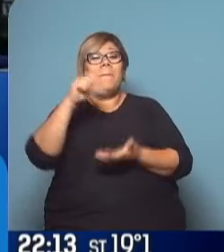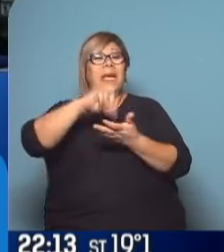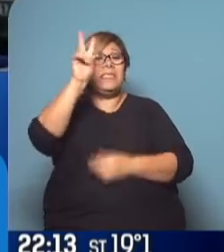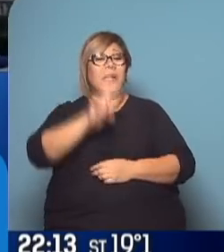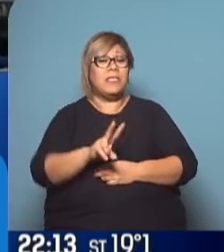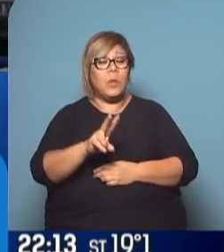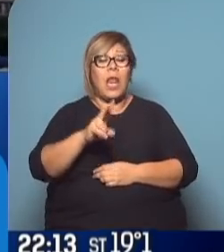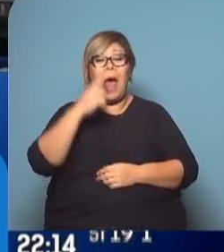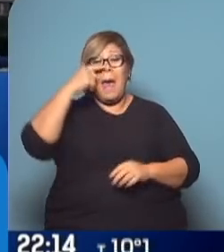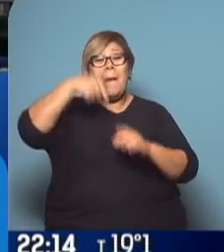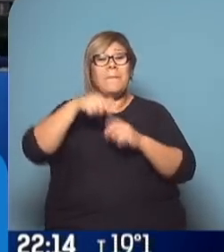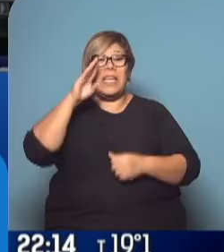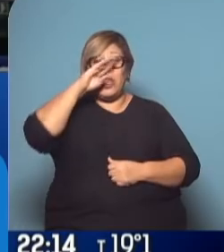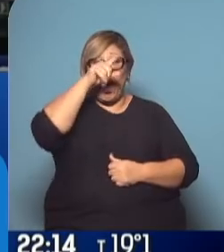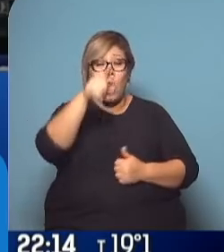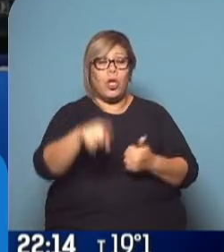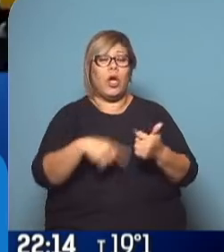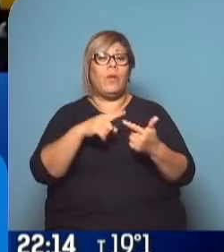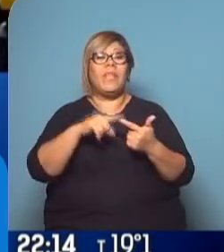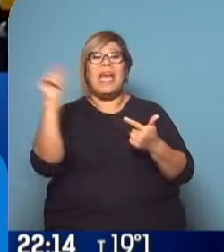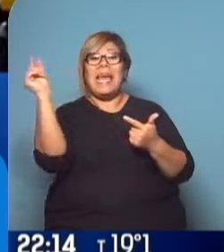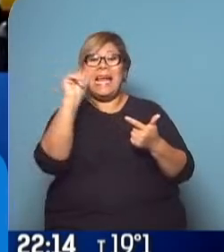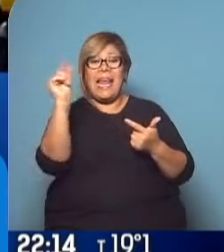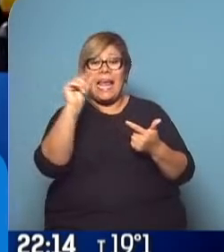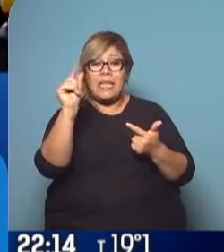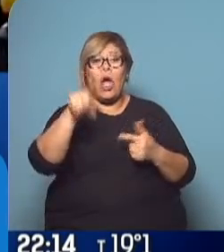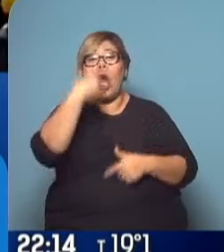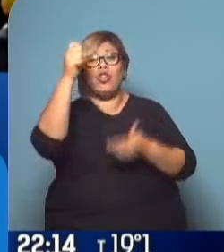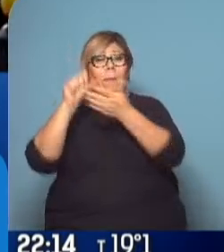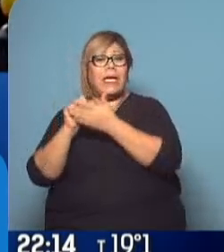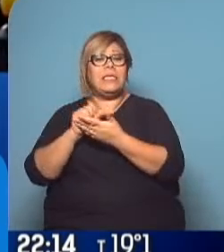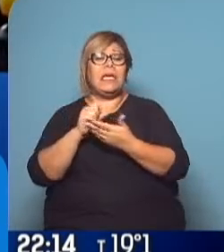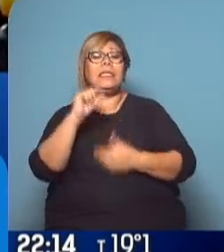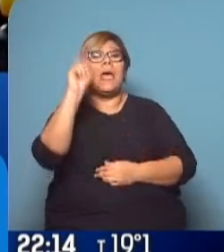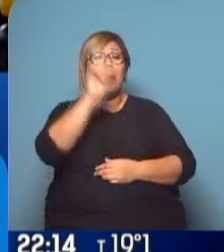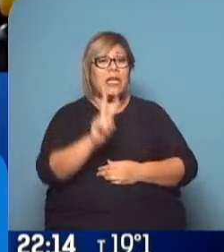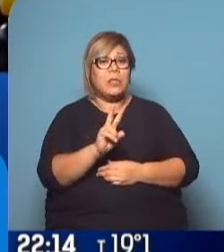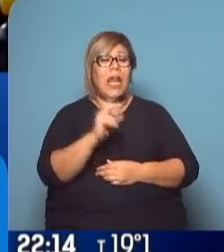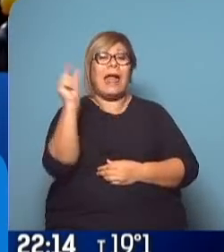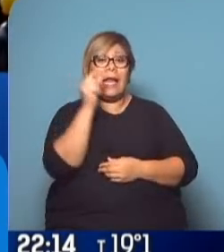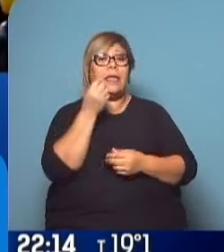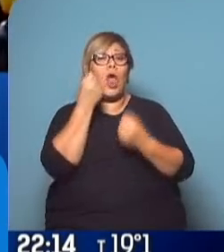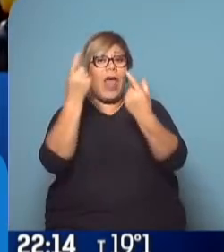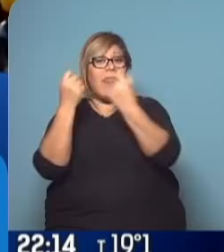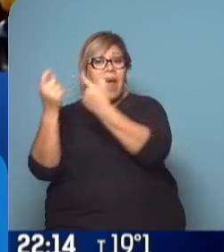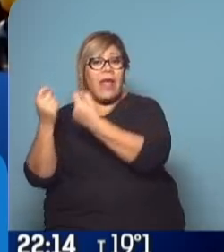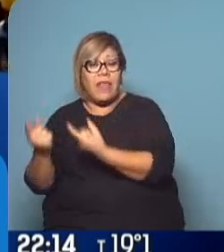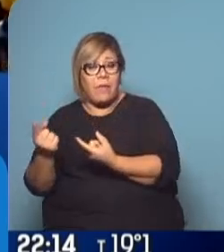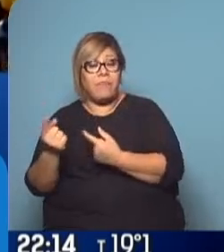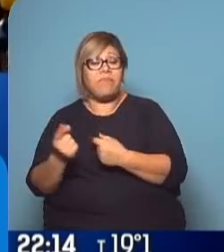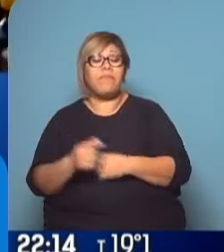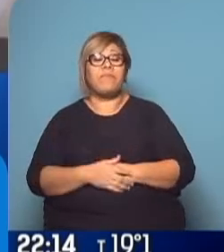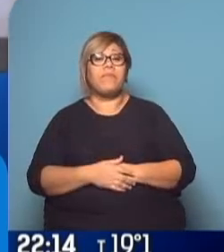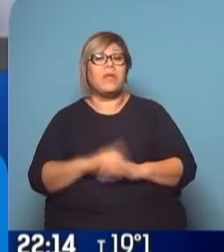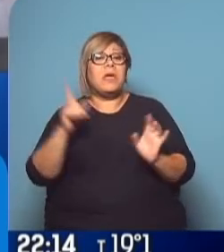países del Caribe, no hacían nada por los créditos que otorgaba Venezuela a algunos países, y se llegó a esta situación, ¿no? Entonces, eso es lo que